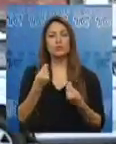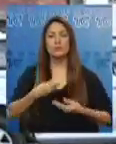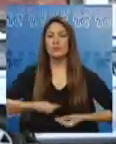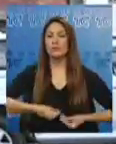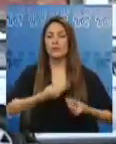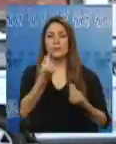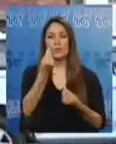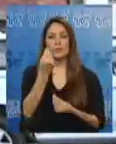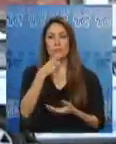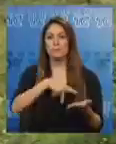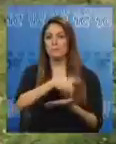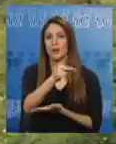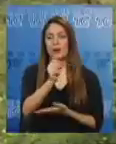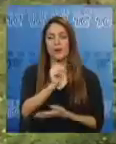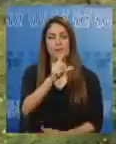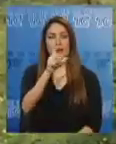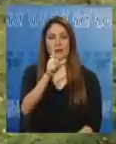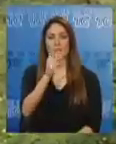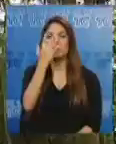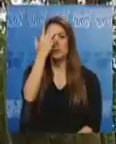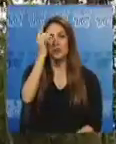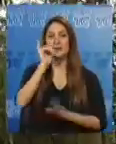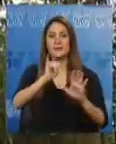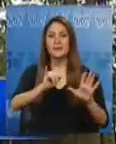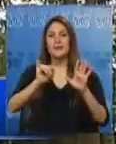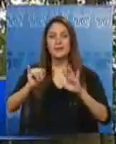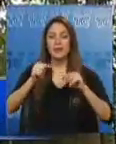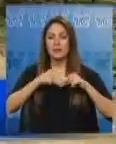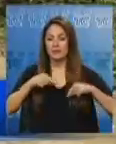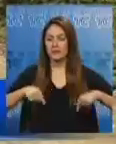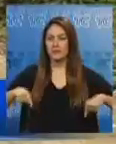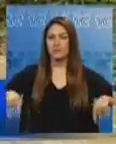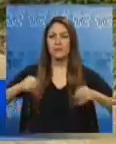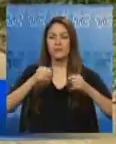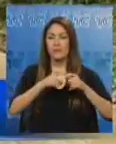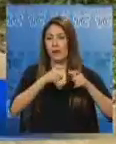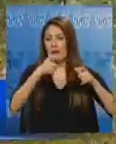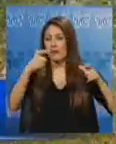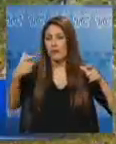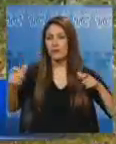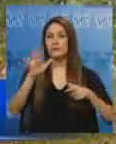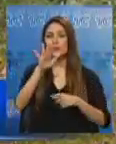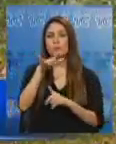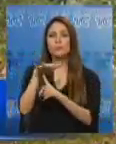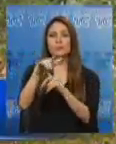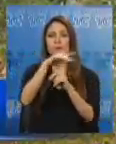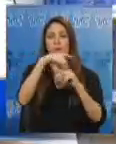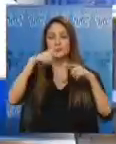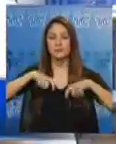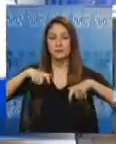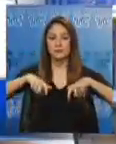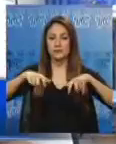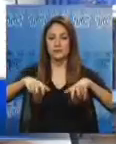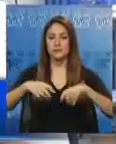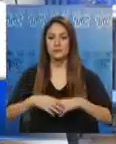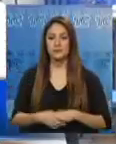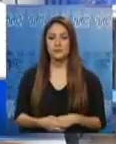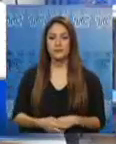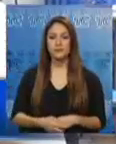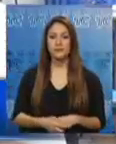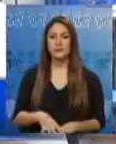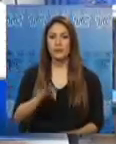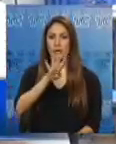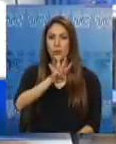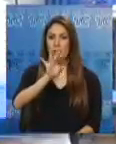en 2010 de 66 lotes de terreno donde funciona el Parque Samanes en el norte de Guayaquil. No debió haberse pagado